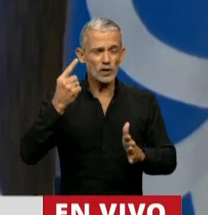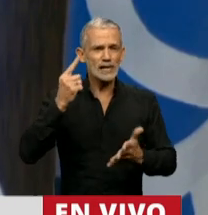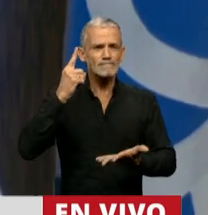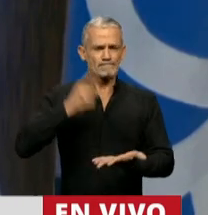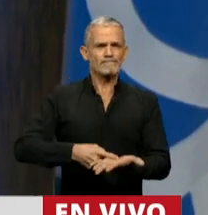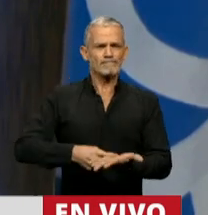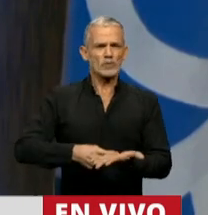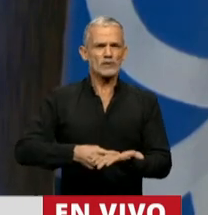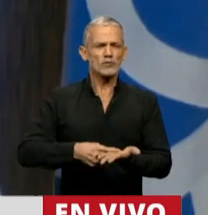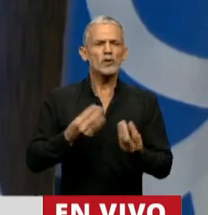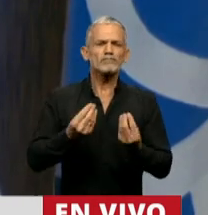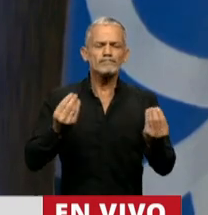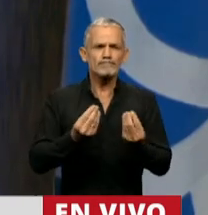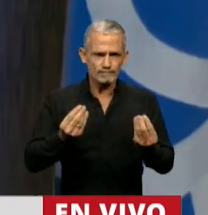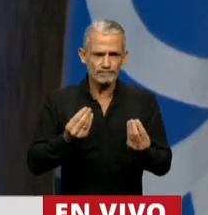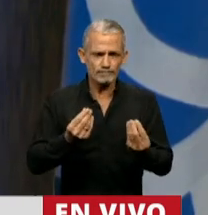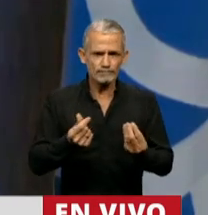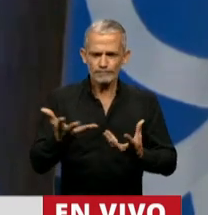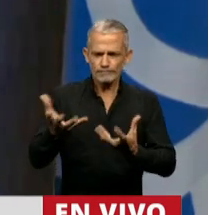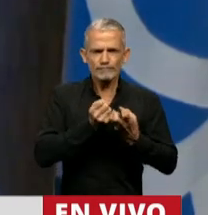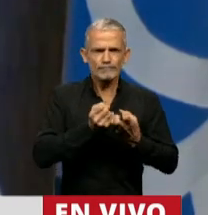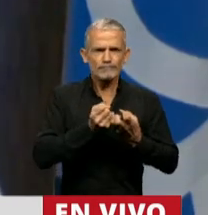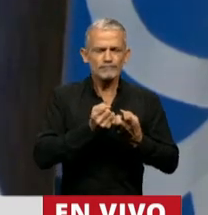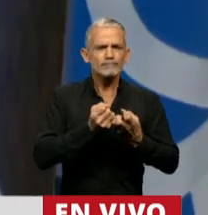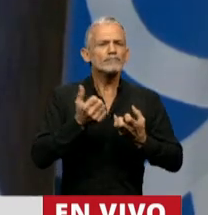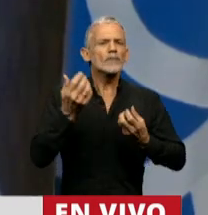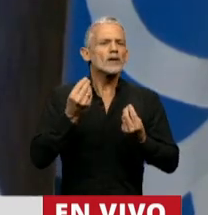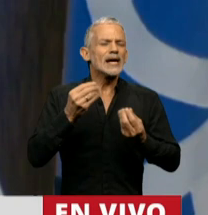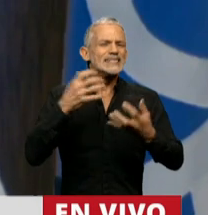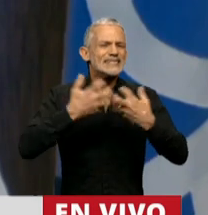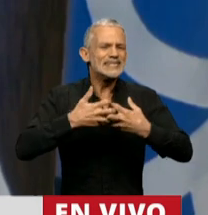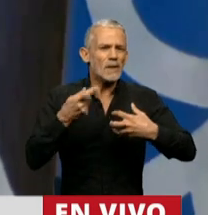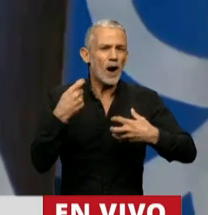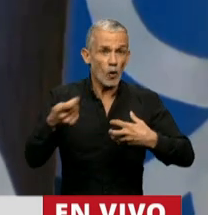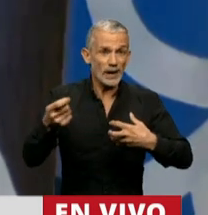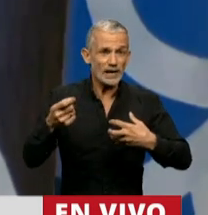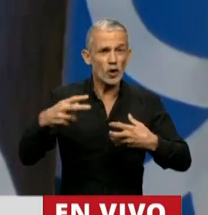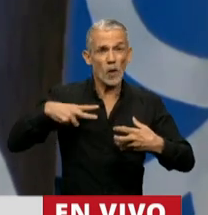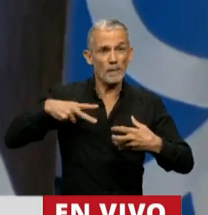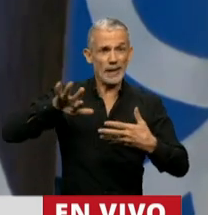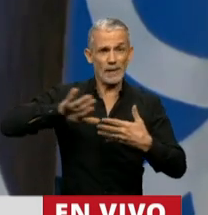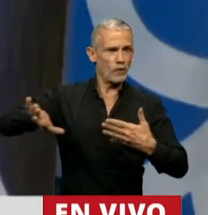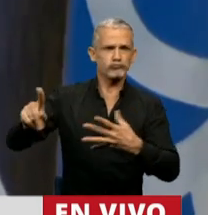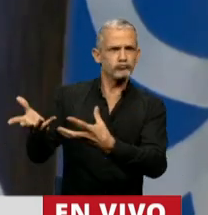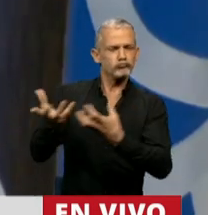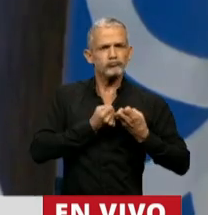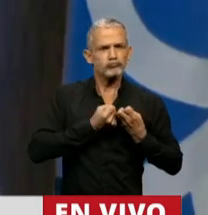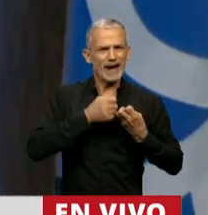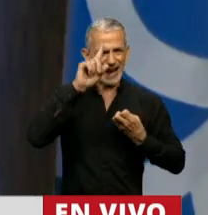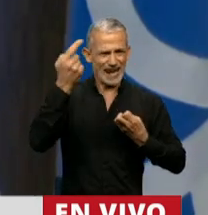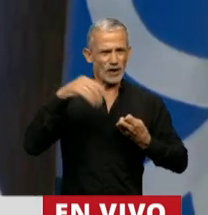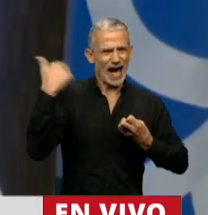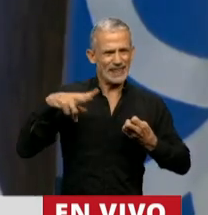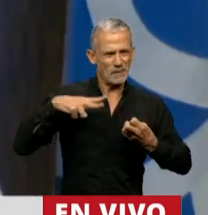decide recuperar para la gestión pública el manejo del sistema previsional argentino, que había